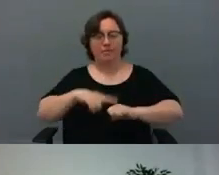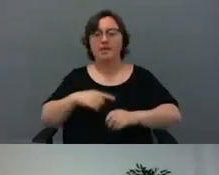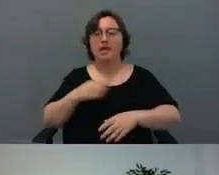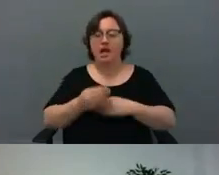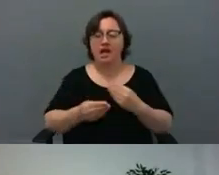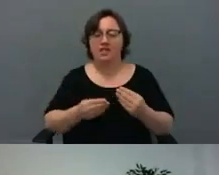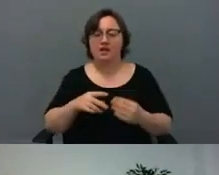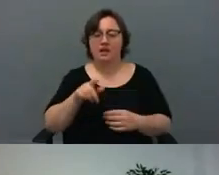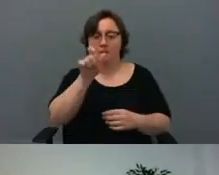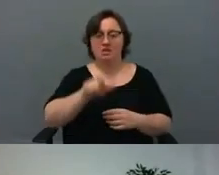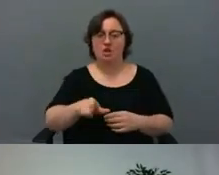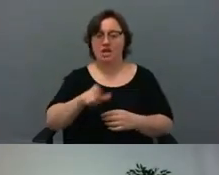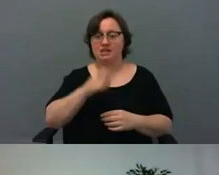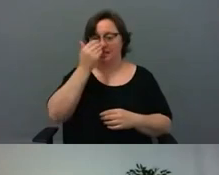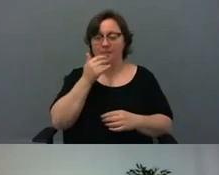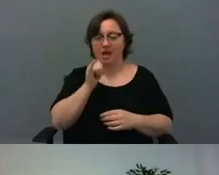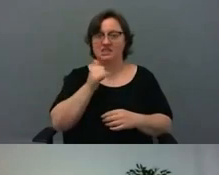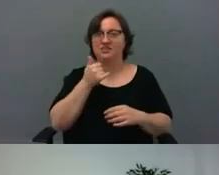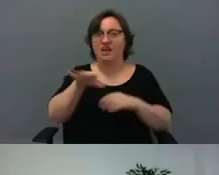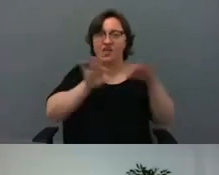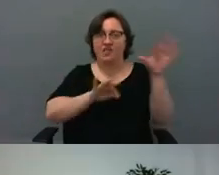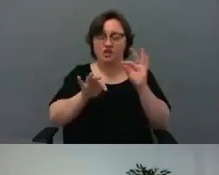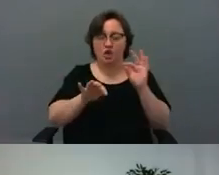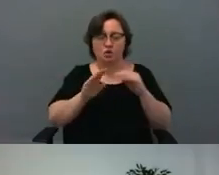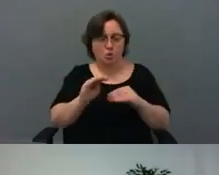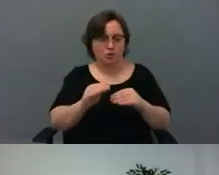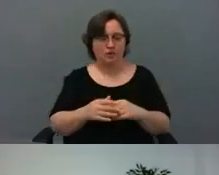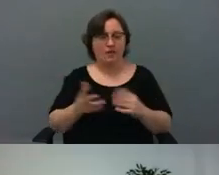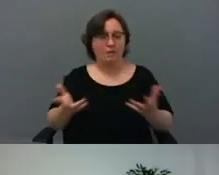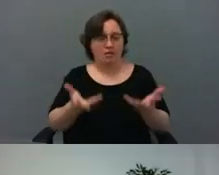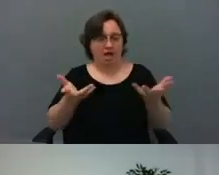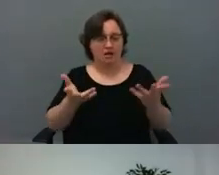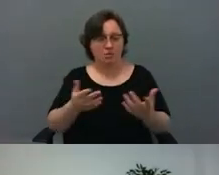que seáis las personas quienes toméis vuestras propias decisiones.